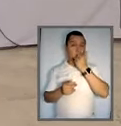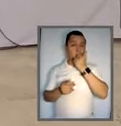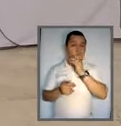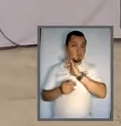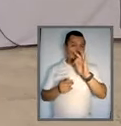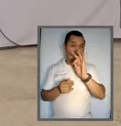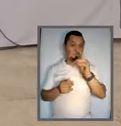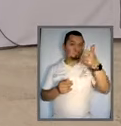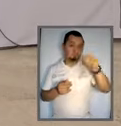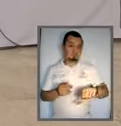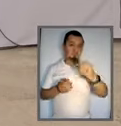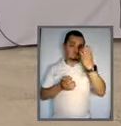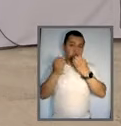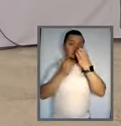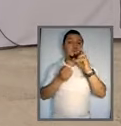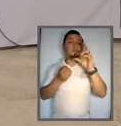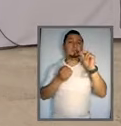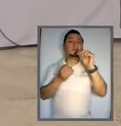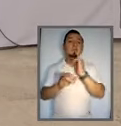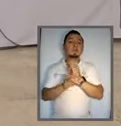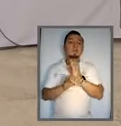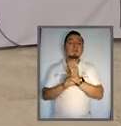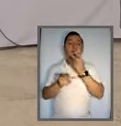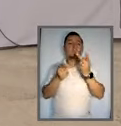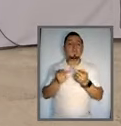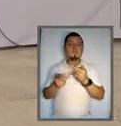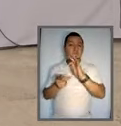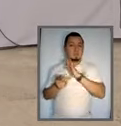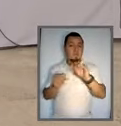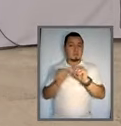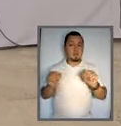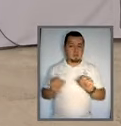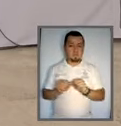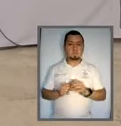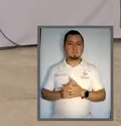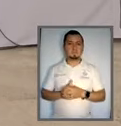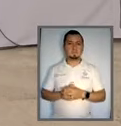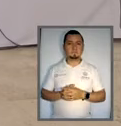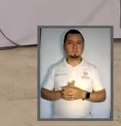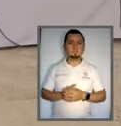año, porque no han logrado aprender en línea del mismo modo como lo realizan en las aulas.